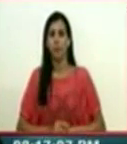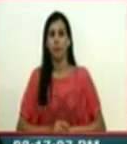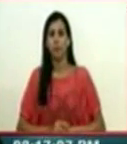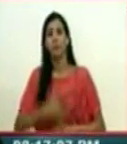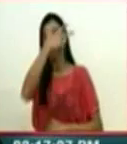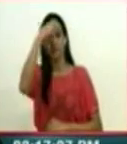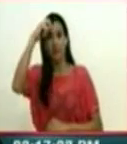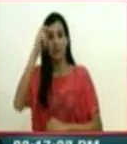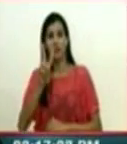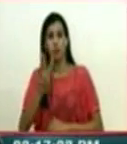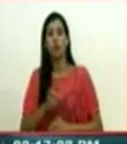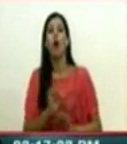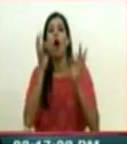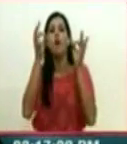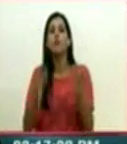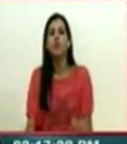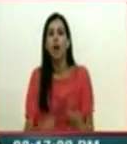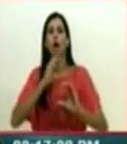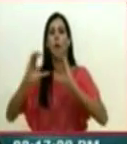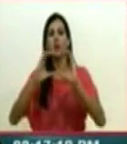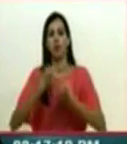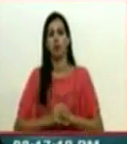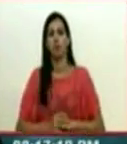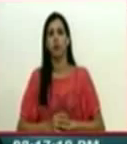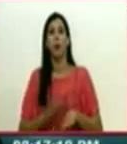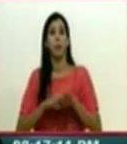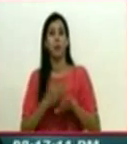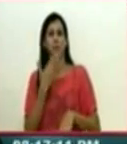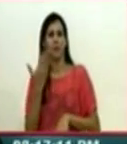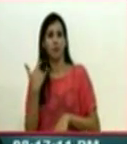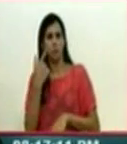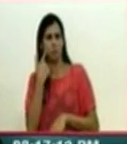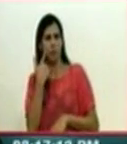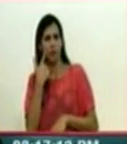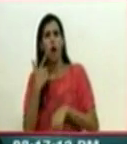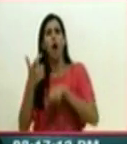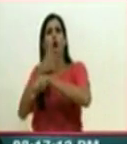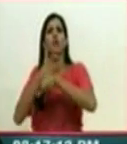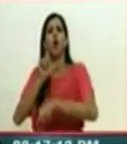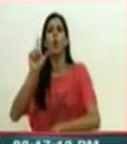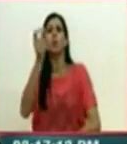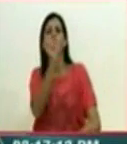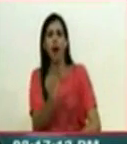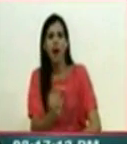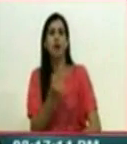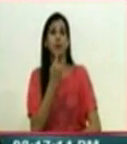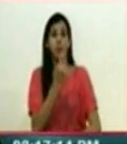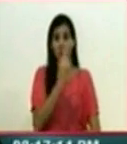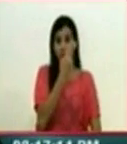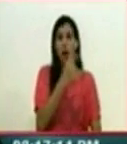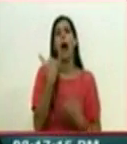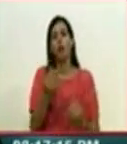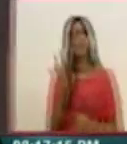para fijar su posición oficial en rechazo a las recientes declaraciones del gobierno de la República Cooperativa de Guyana y a continuación leemos